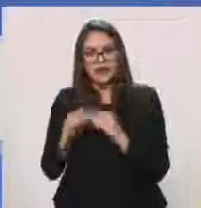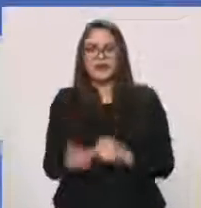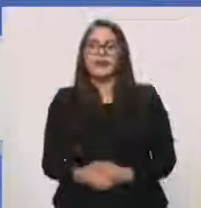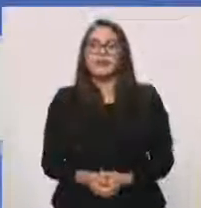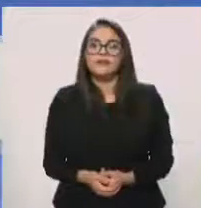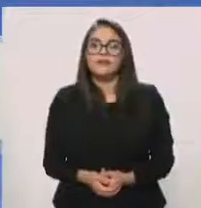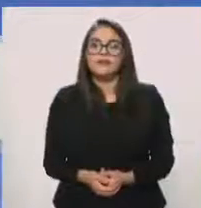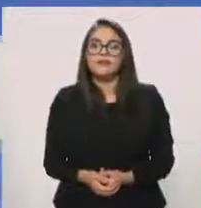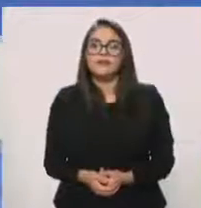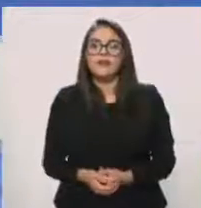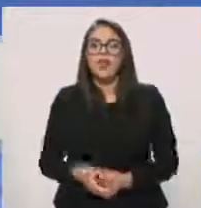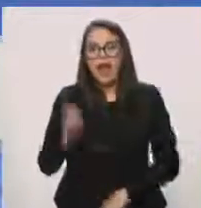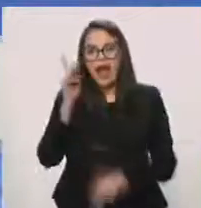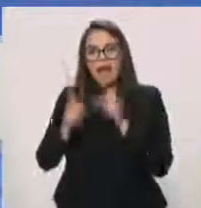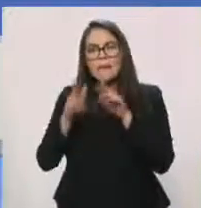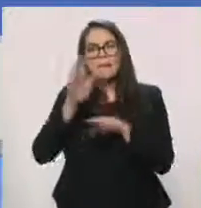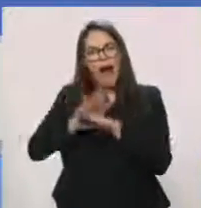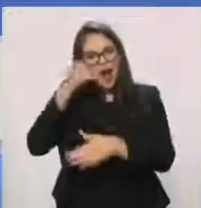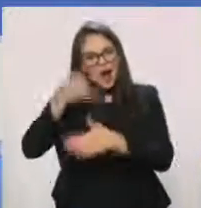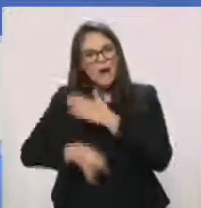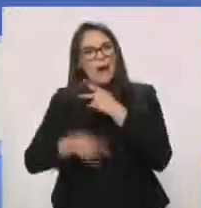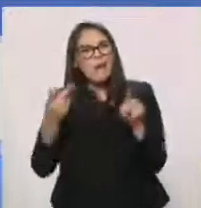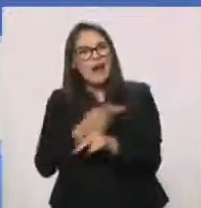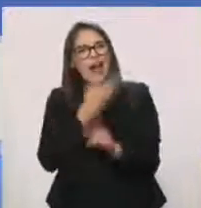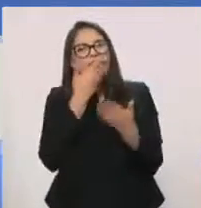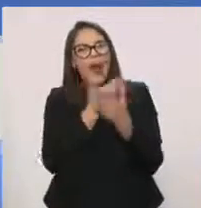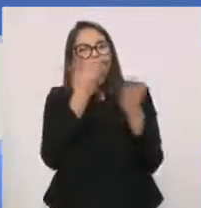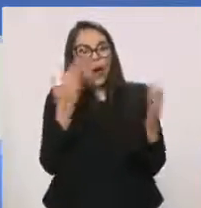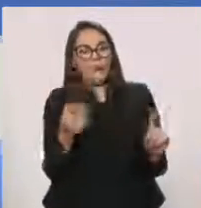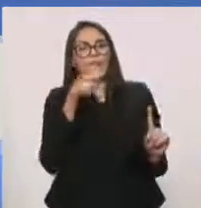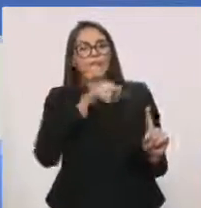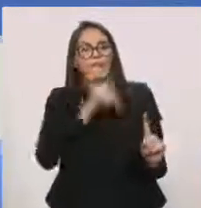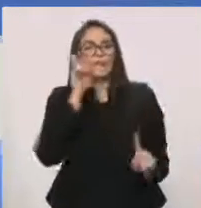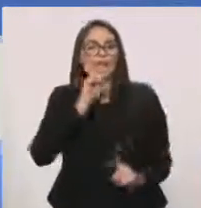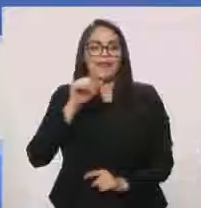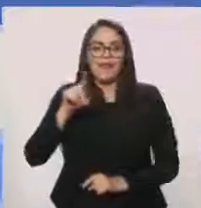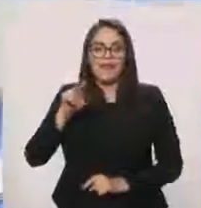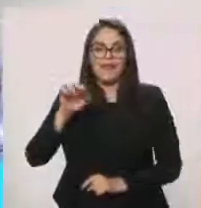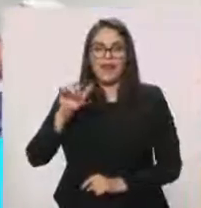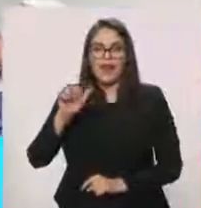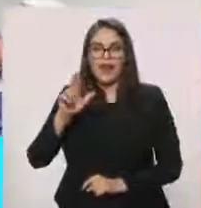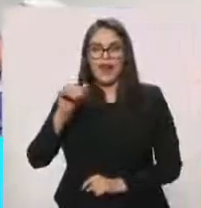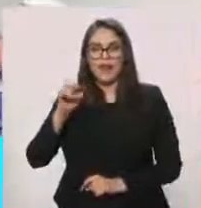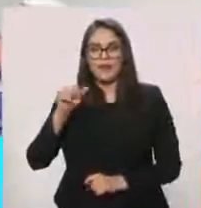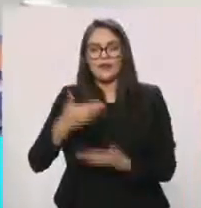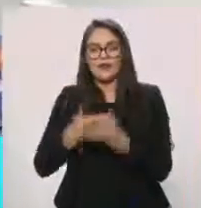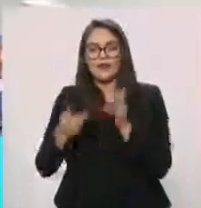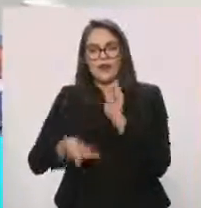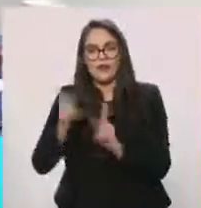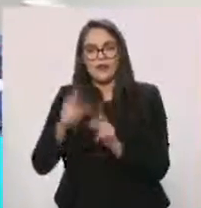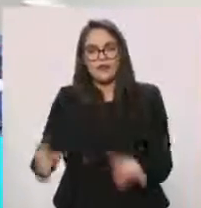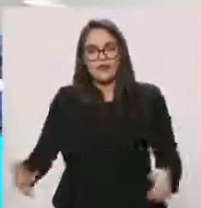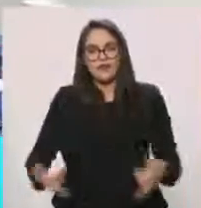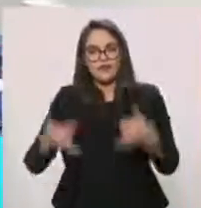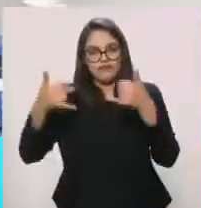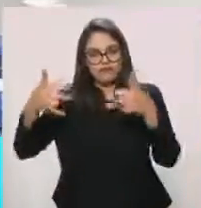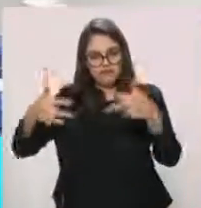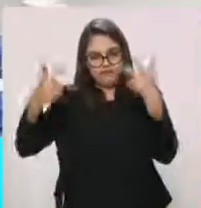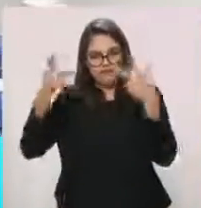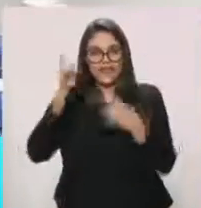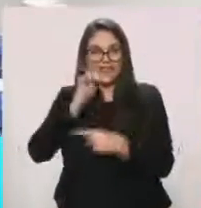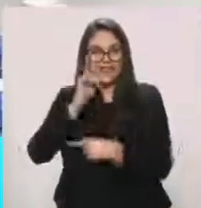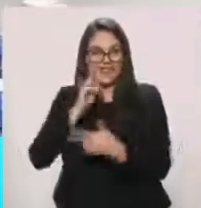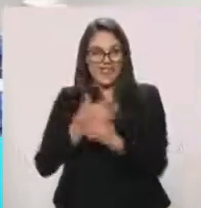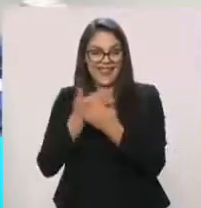Para hablarnos más de esta iniciativa, tenemos vía Skype a Andrea Ramos. Ella es colaboradora de esta iniciativa, Comida para Héroes. ¿Cómo estás? Muchísimas gracias